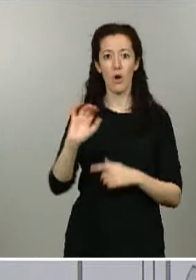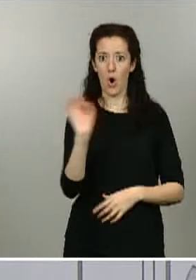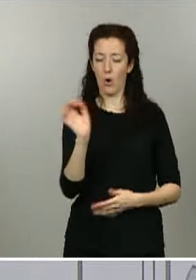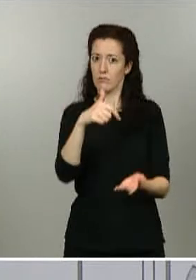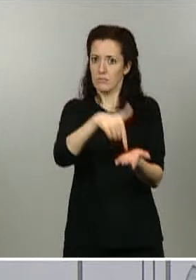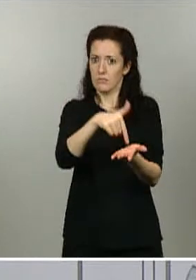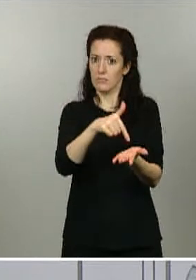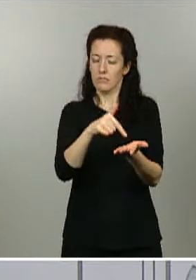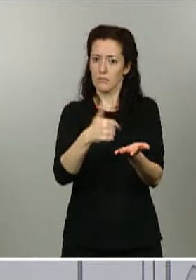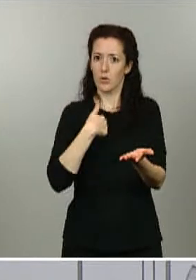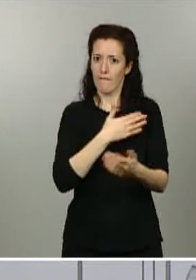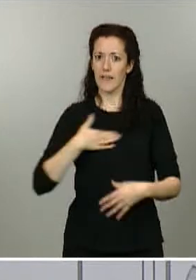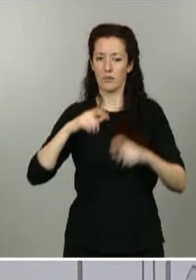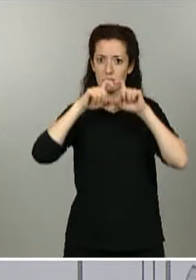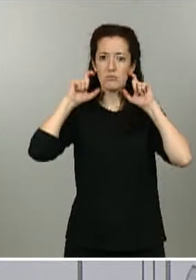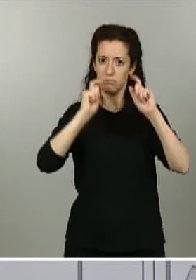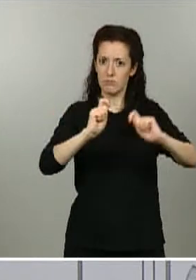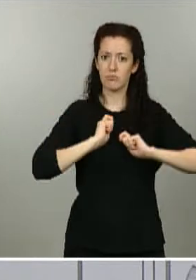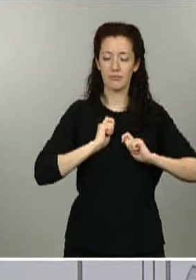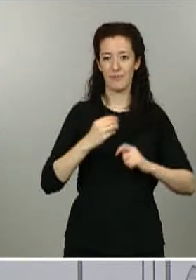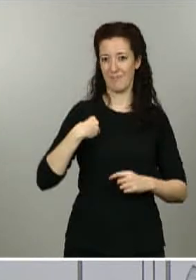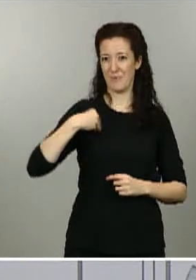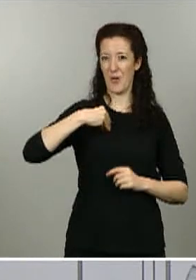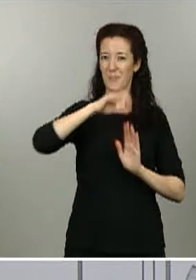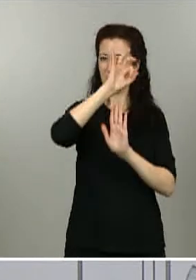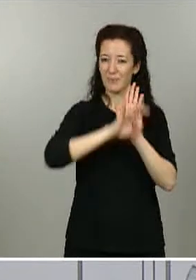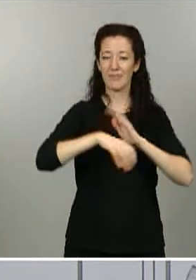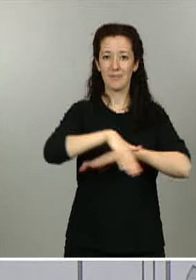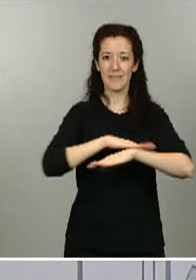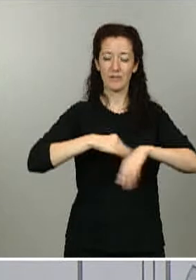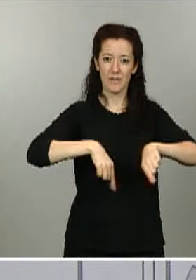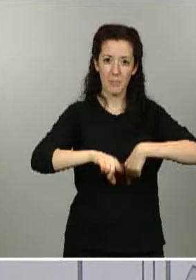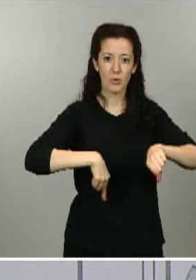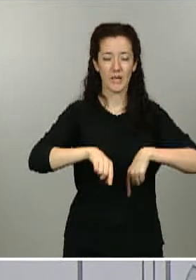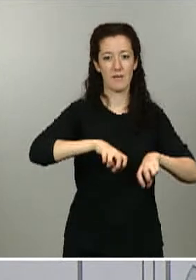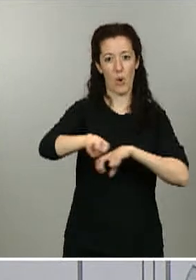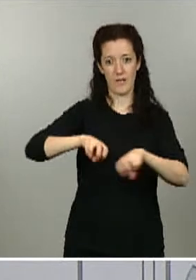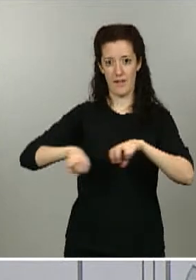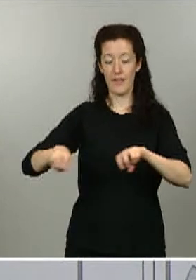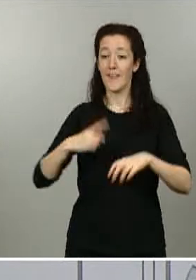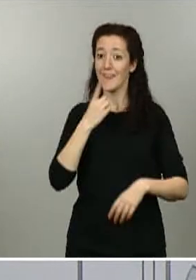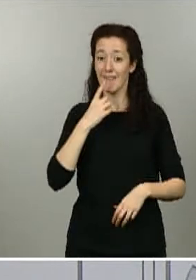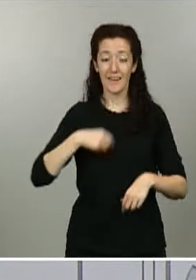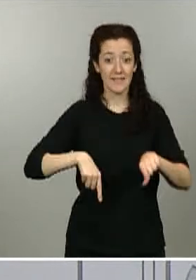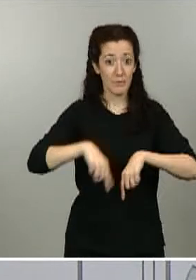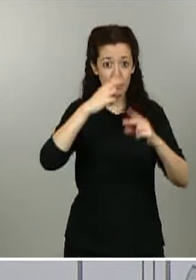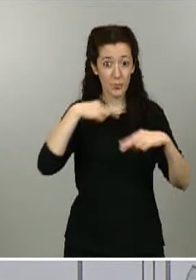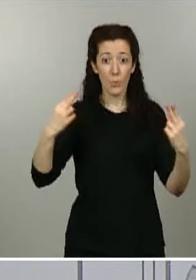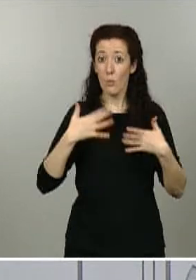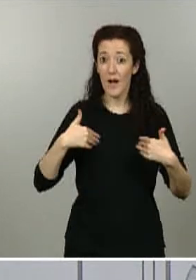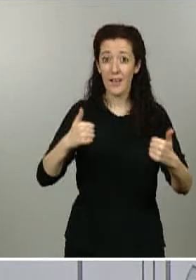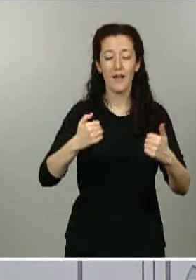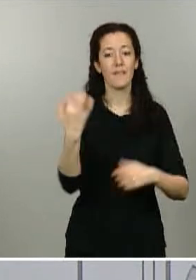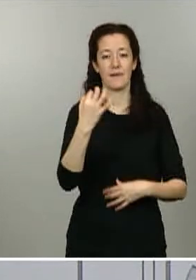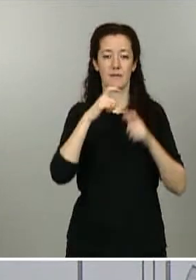la orden del Ministerio de Transportes y Movilidad, que en todo transporte público se debe de utilizar. Yo creo que lo